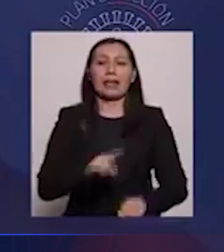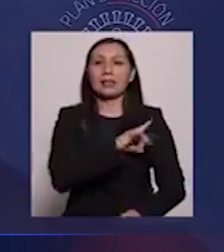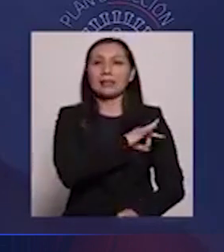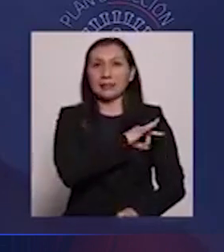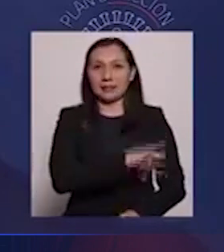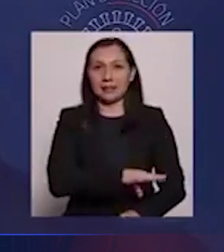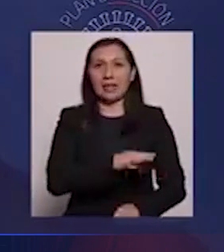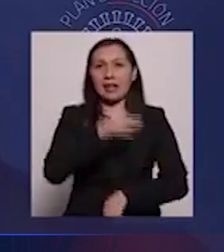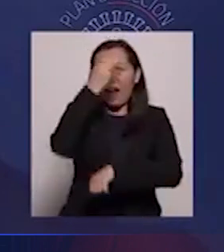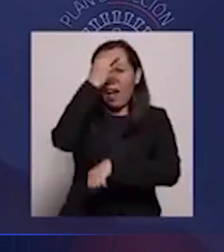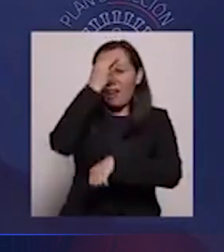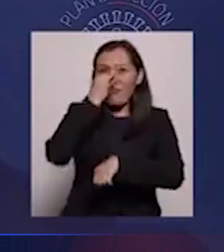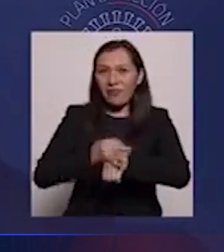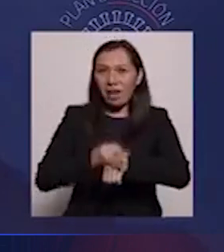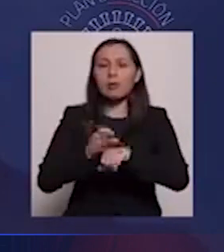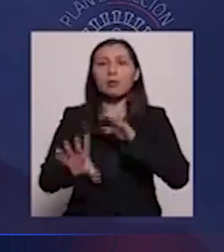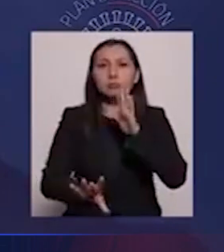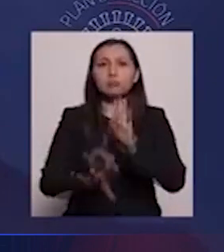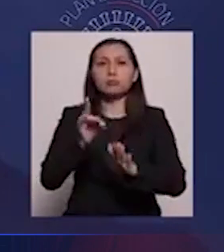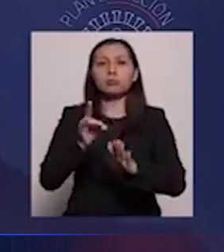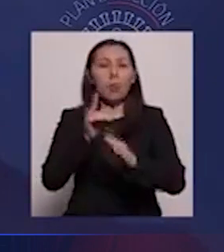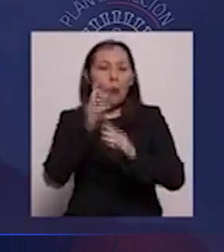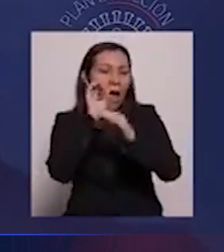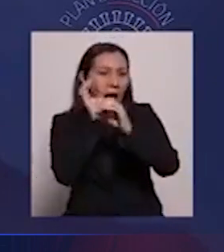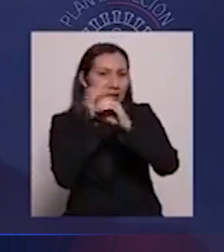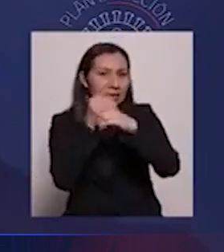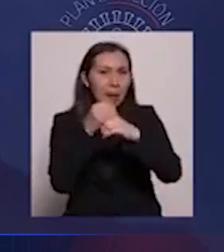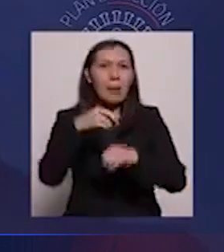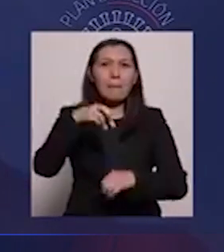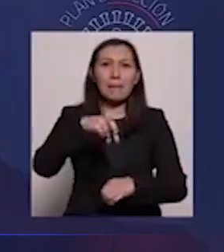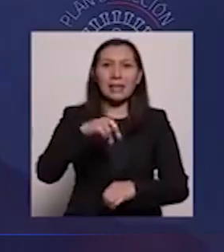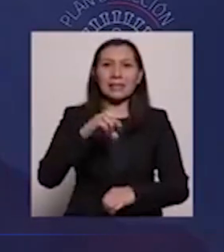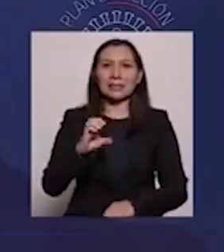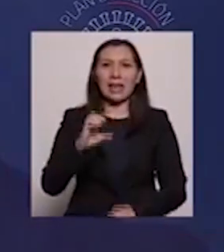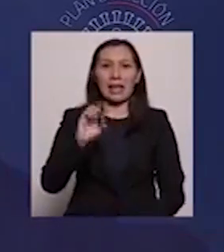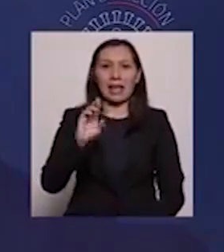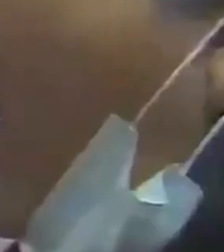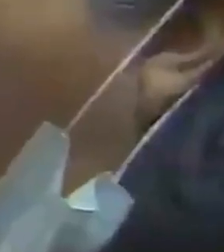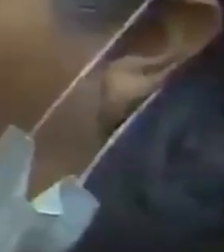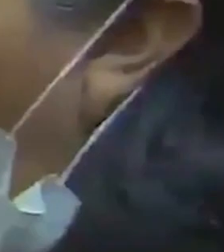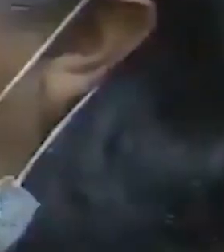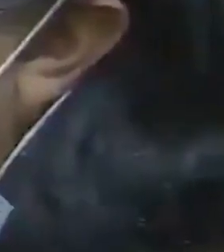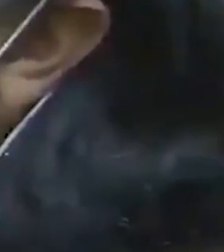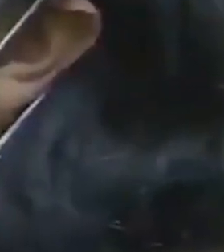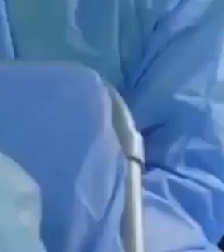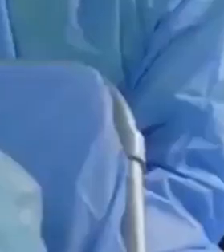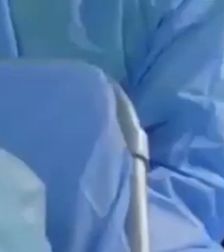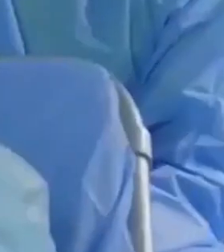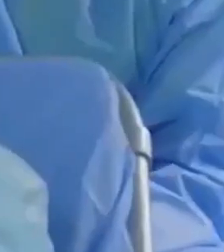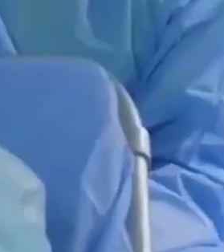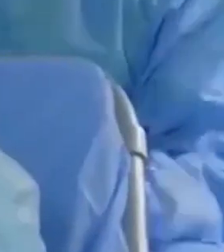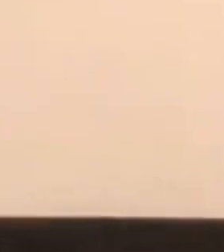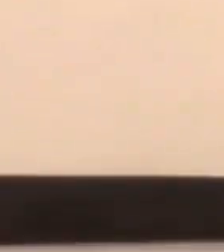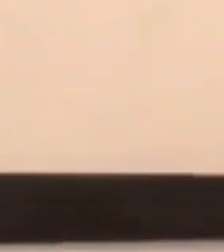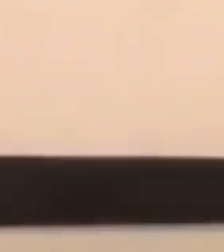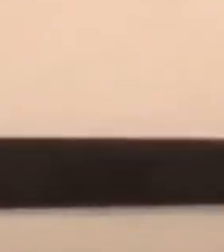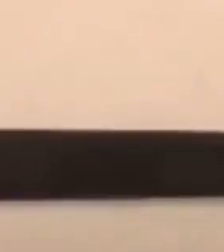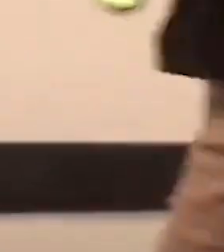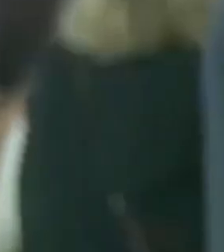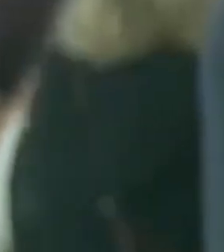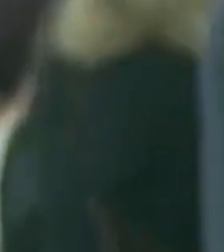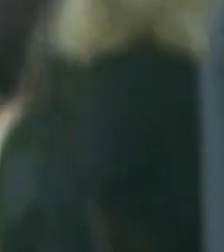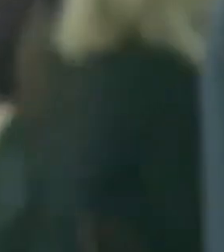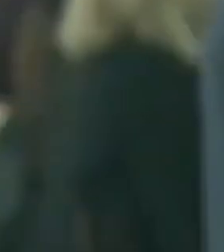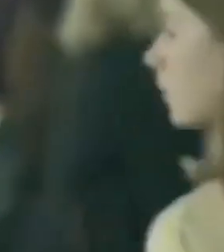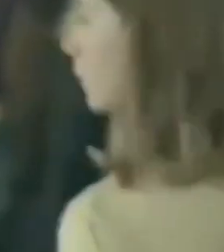Chile, enfermos y diagnosticados mediante el examen de PCR. El corte de cifras se realiza a las 21 horas